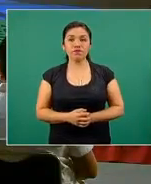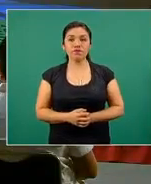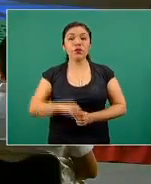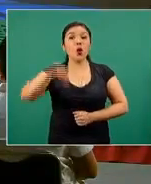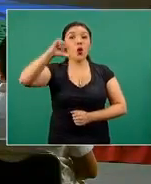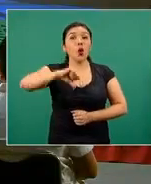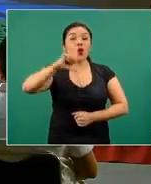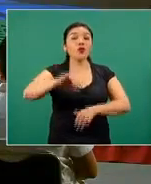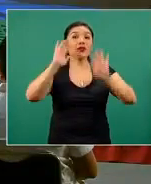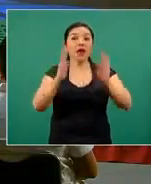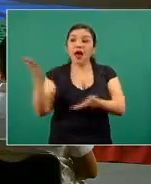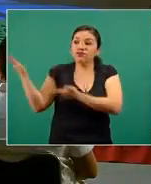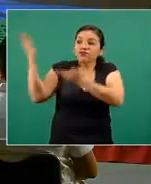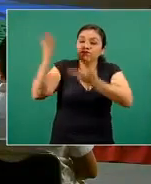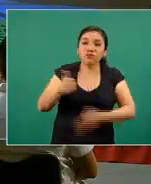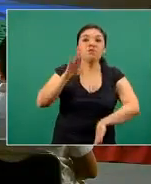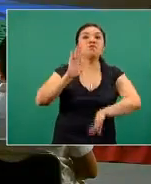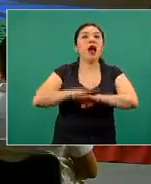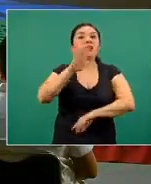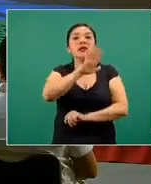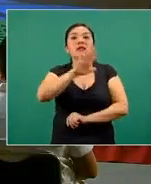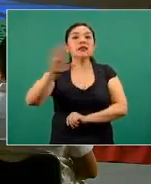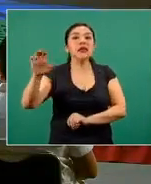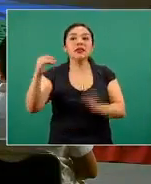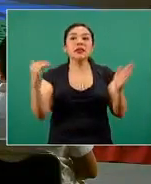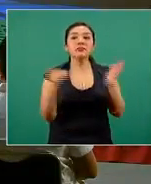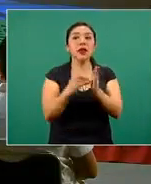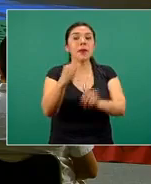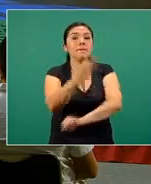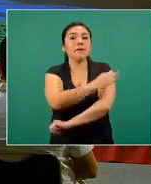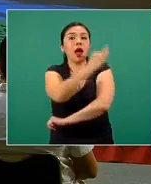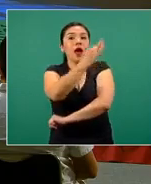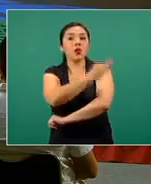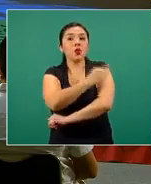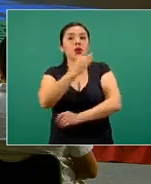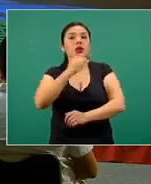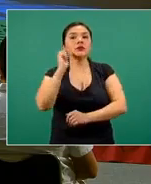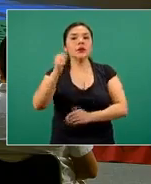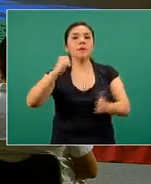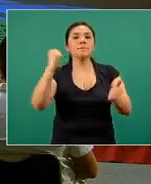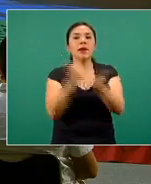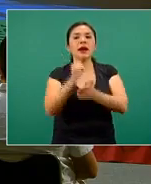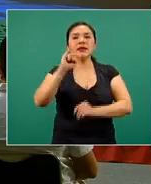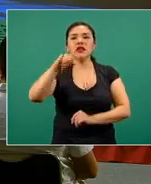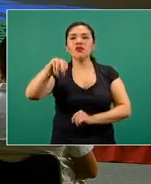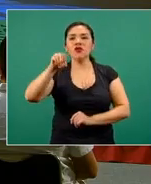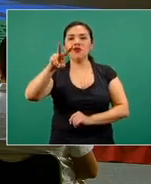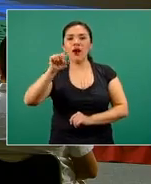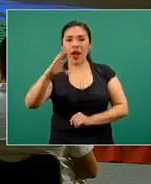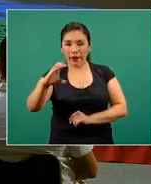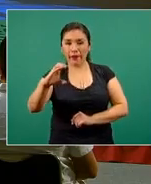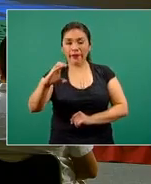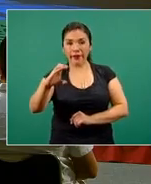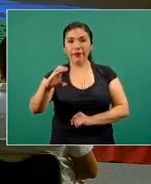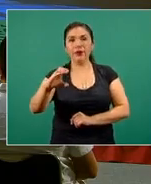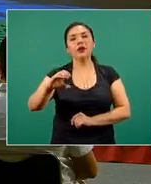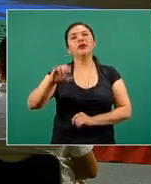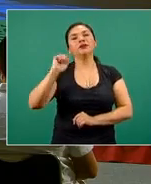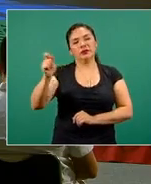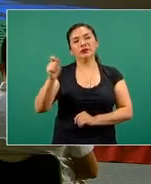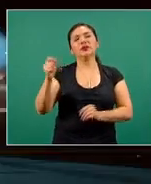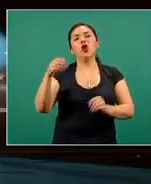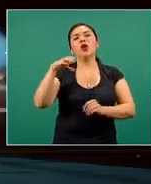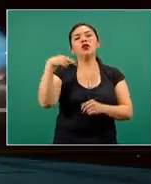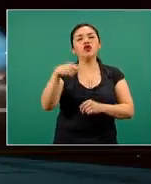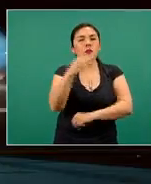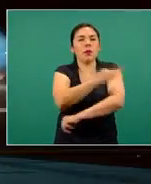Hoy tuvimos embarques, hoy tuvimos 500,000 dosis de la vacuna Sinovac. Coronavac es el nombre de la